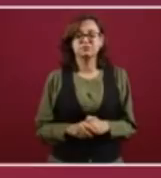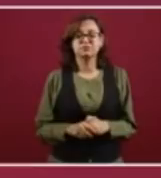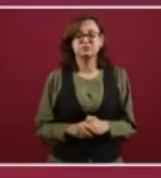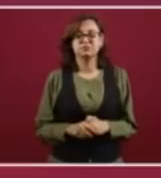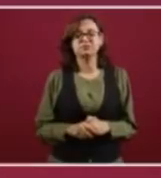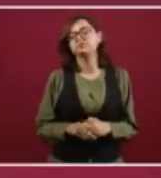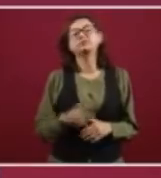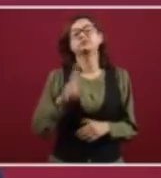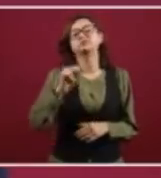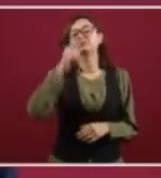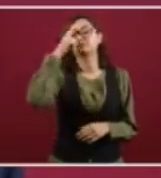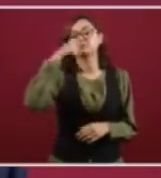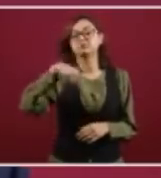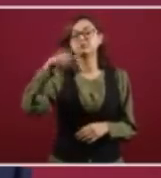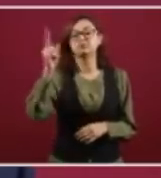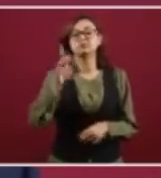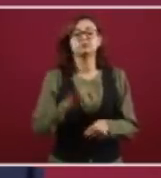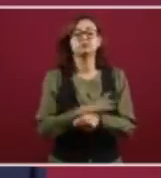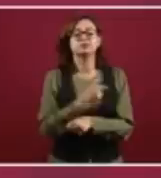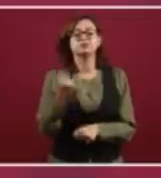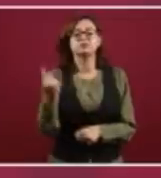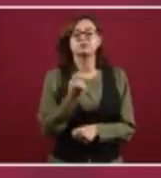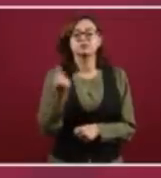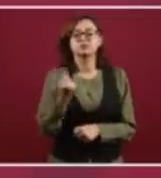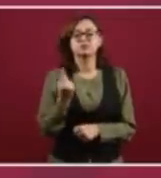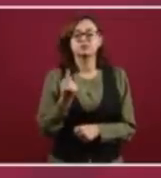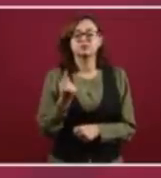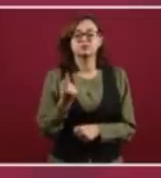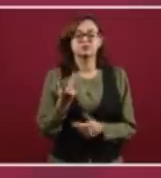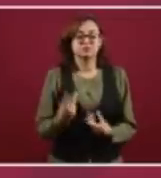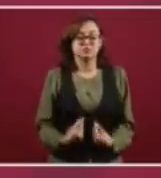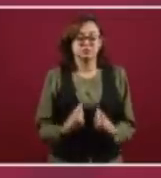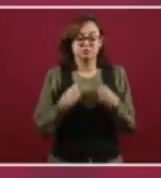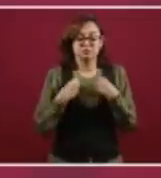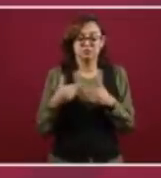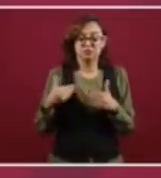no es fácil, porque mientras se viva,